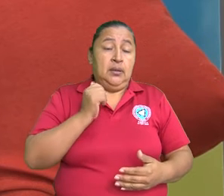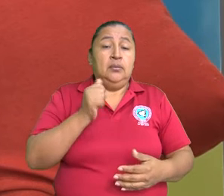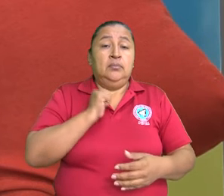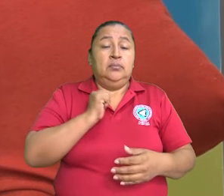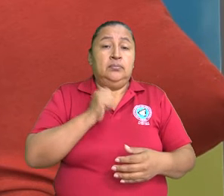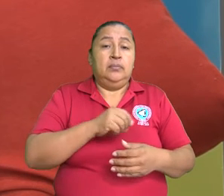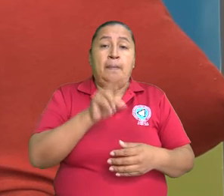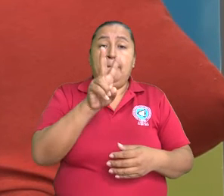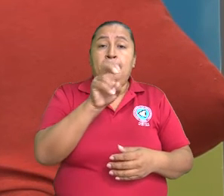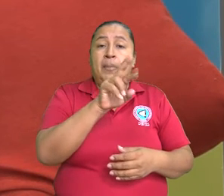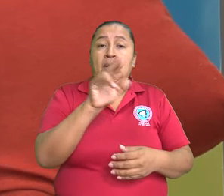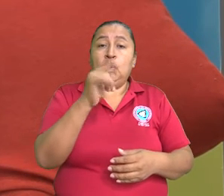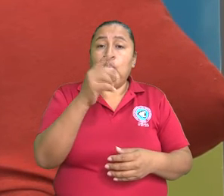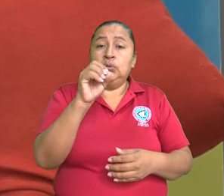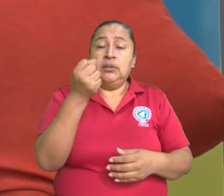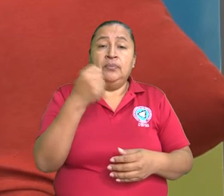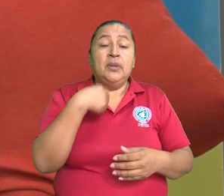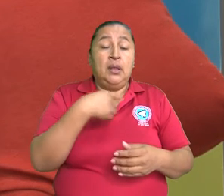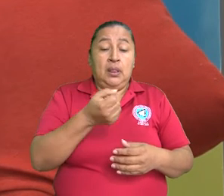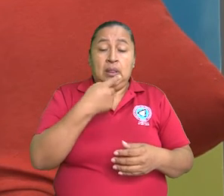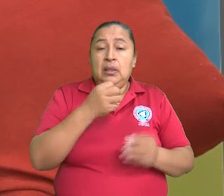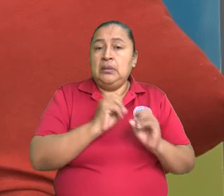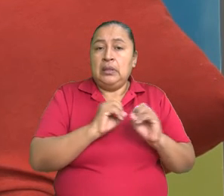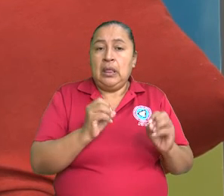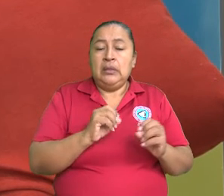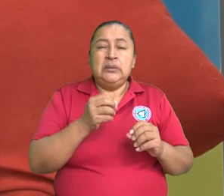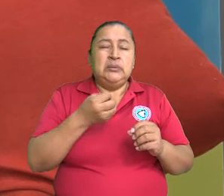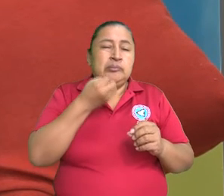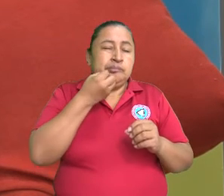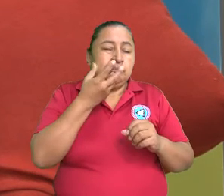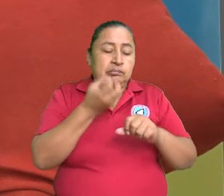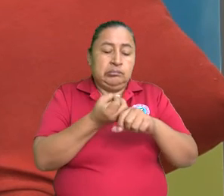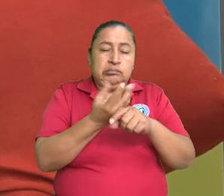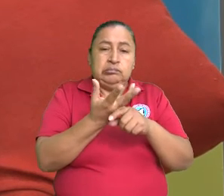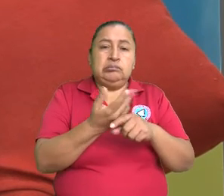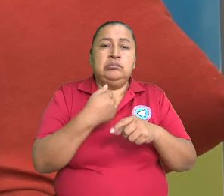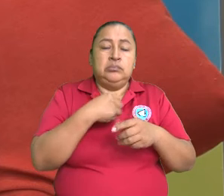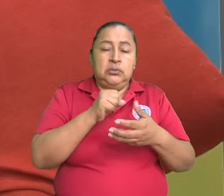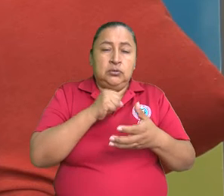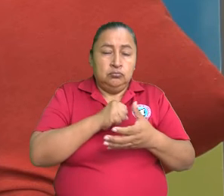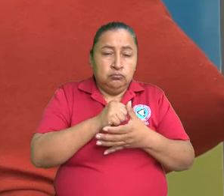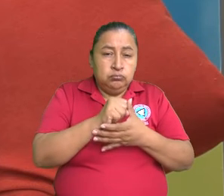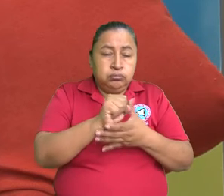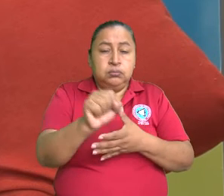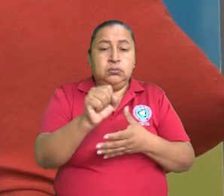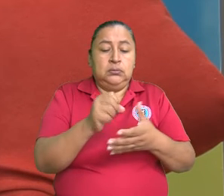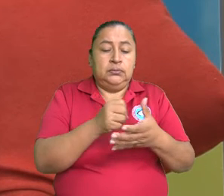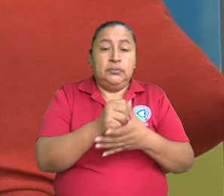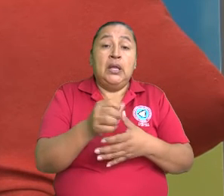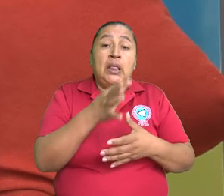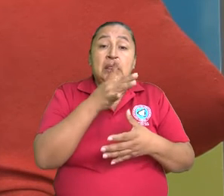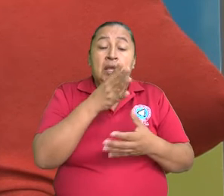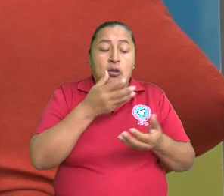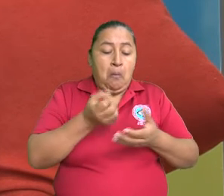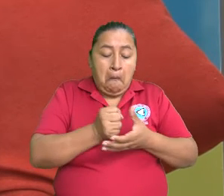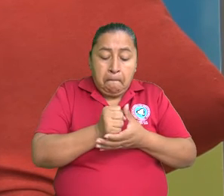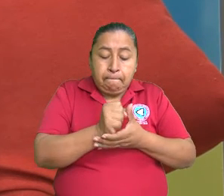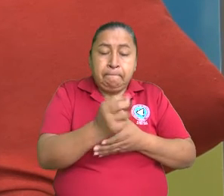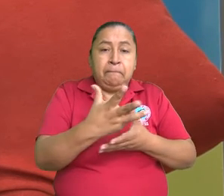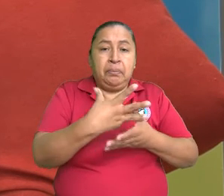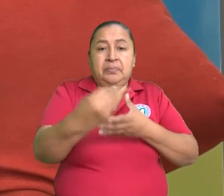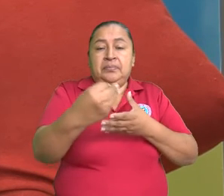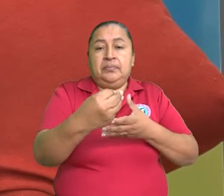una infección verrugosa, no se trata a tiempo y las verrugas son muy grandes y hacen un parto vía vaginal, tienen mayor riesgo de los niños de nacer